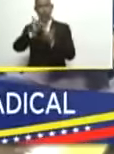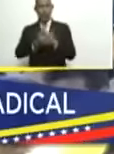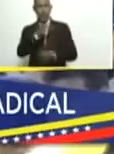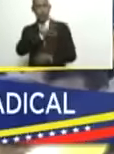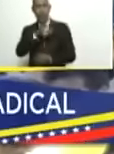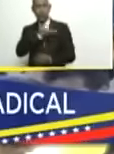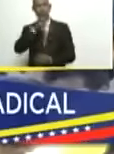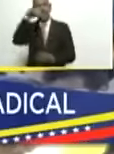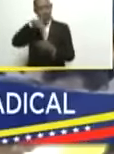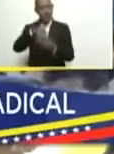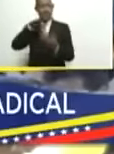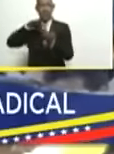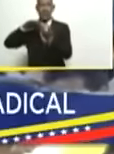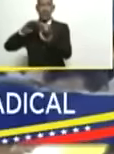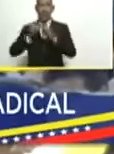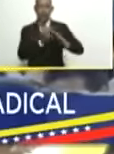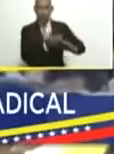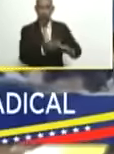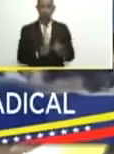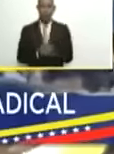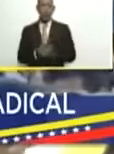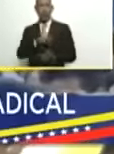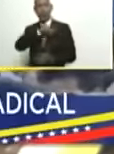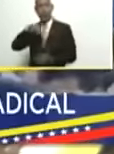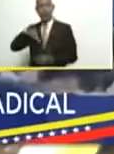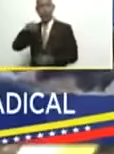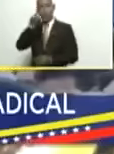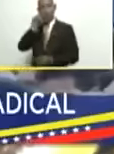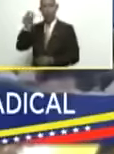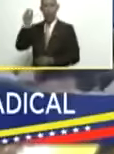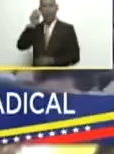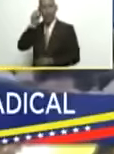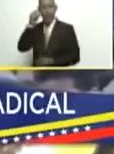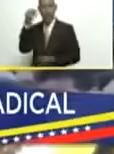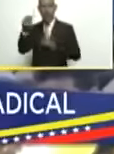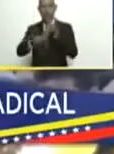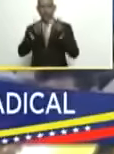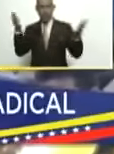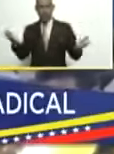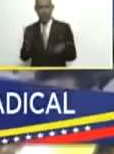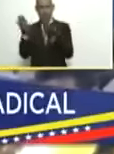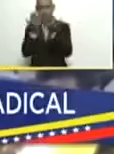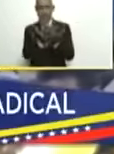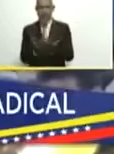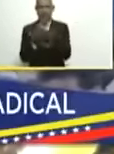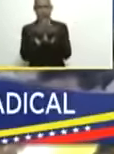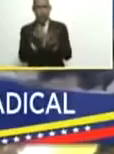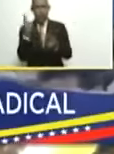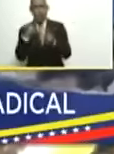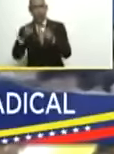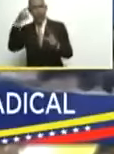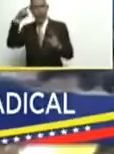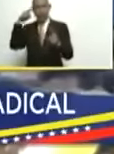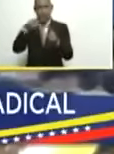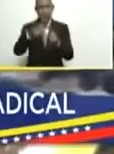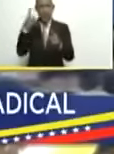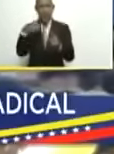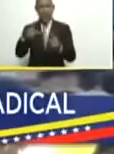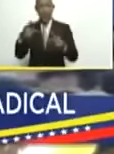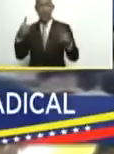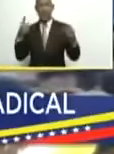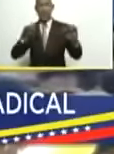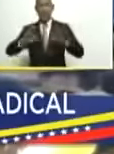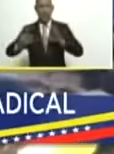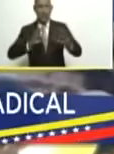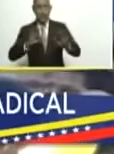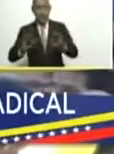comunas. Y por eso este sujeto y sujeta comunera se debe forjar en el estudio, pero para ponerlo en práctica, en el territorio,